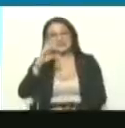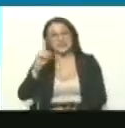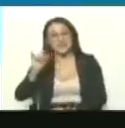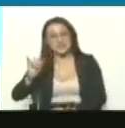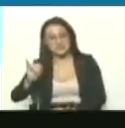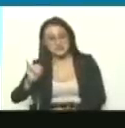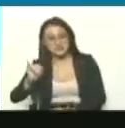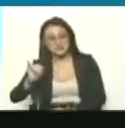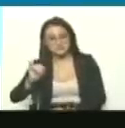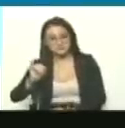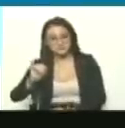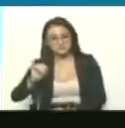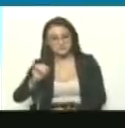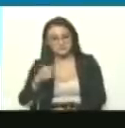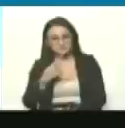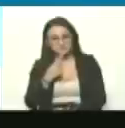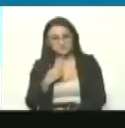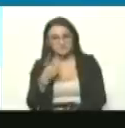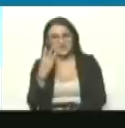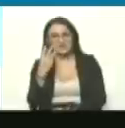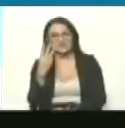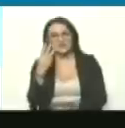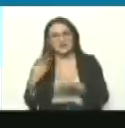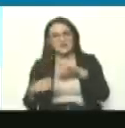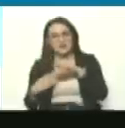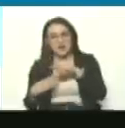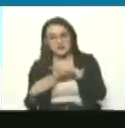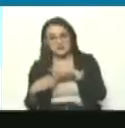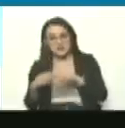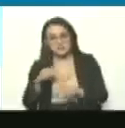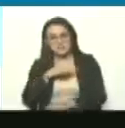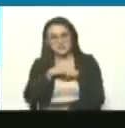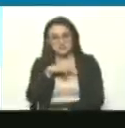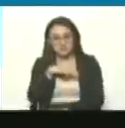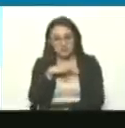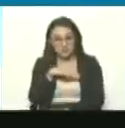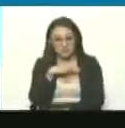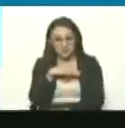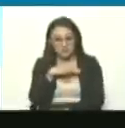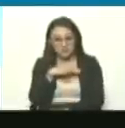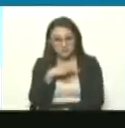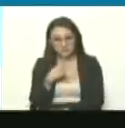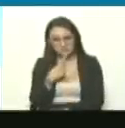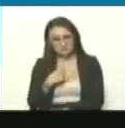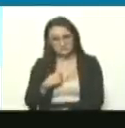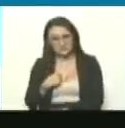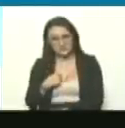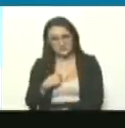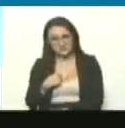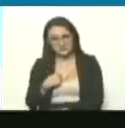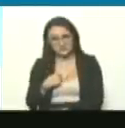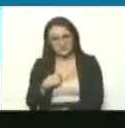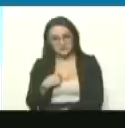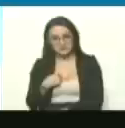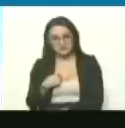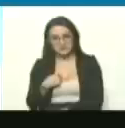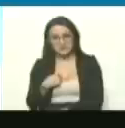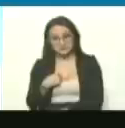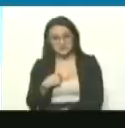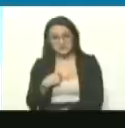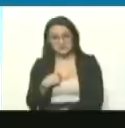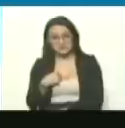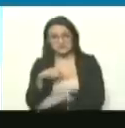estás hablando de tres bases de misiones, me estás diciendo que son un territorio bastante